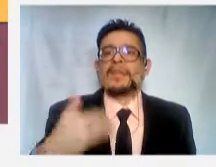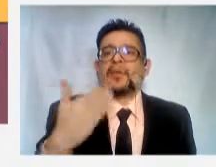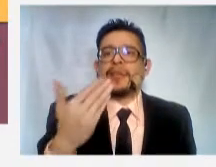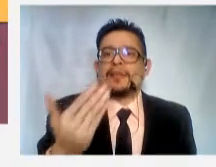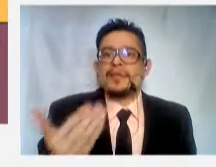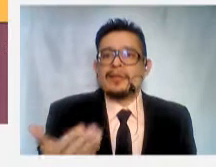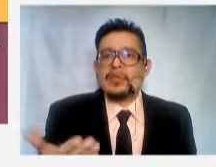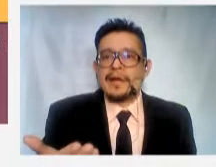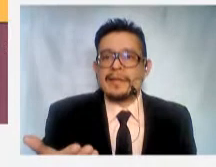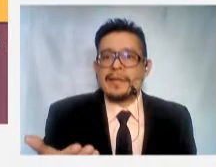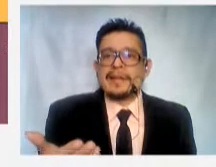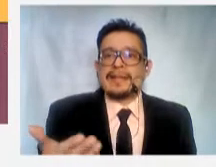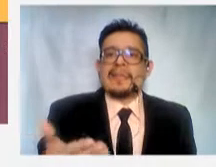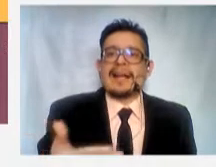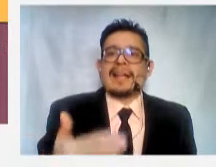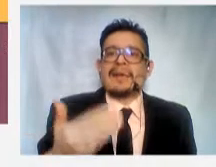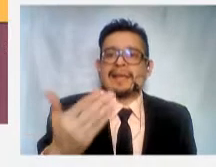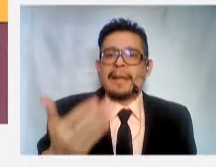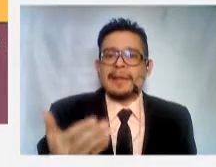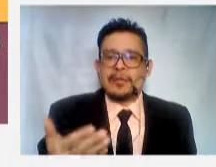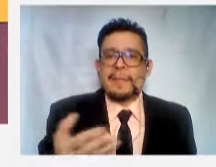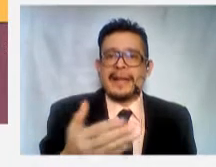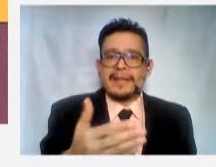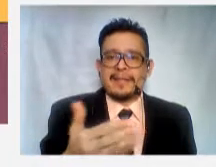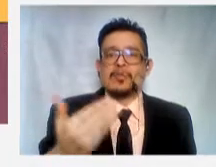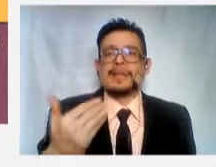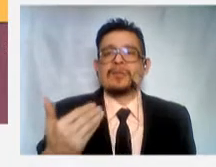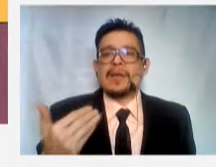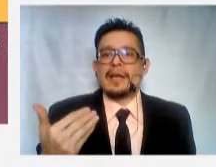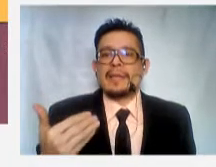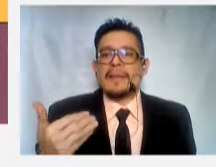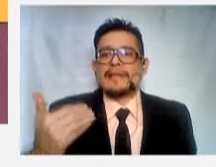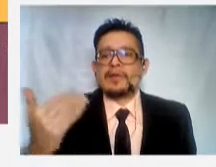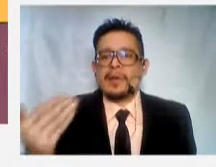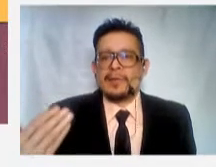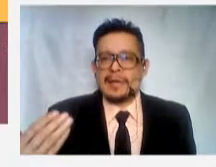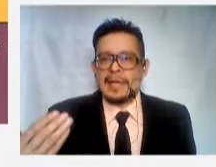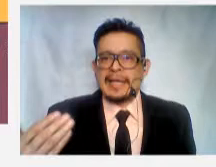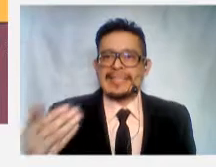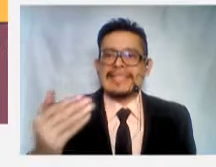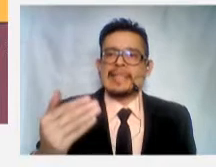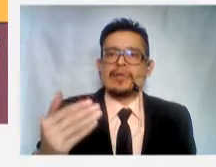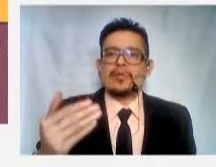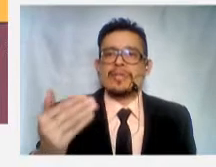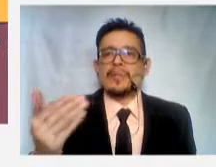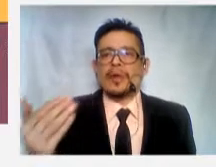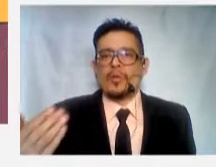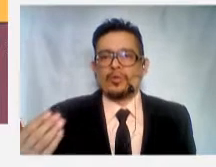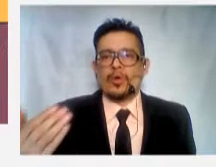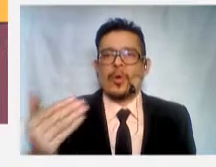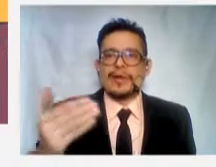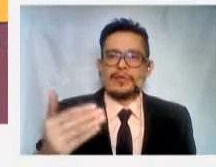los derechos sexuales se refieren a la libertad de las personas para ejercer su sexualidad de manera saludable sin ningún